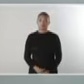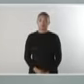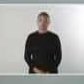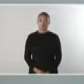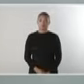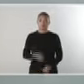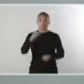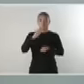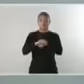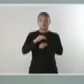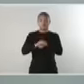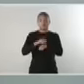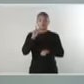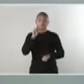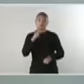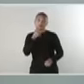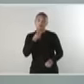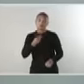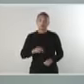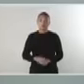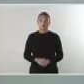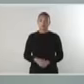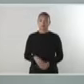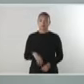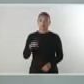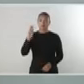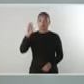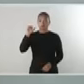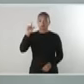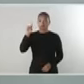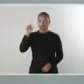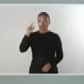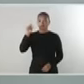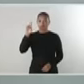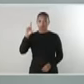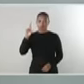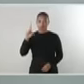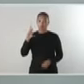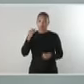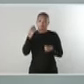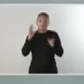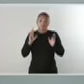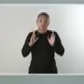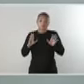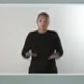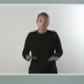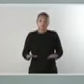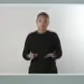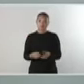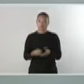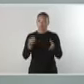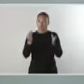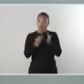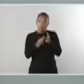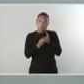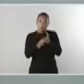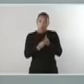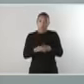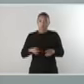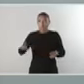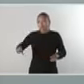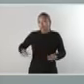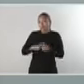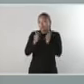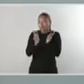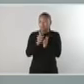Amigas y amigos Baltasar Hinojosa no solamente representa esa clase política corrupta y mala